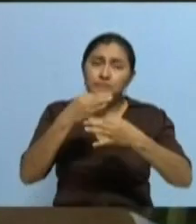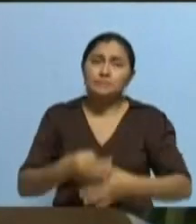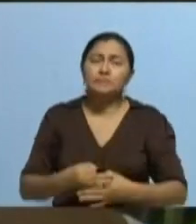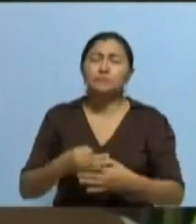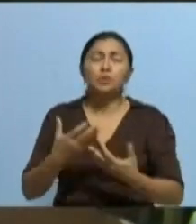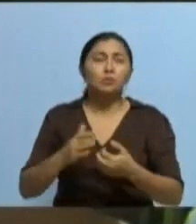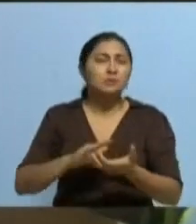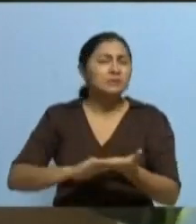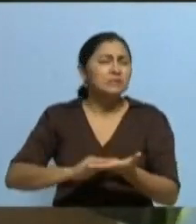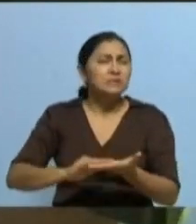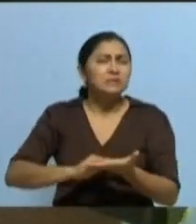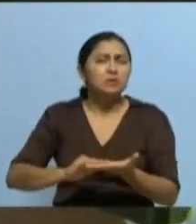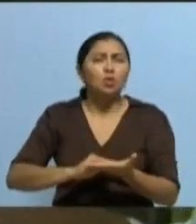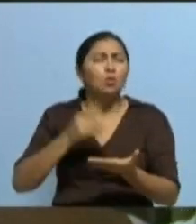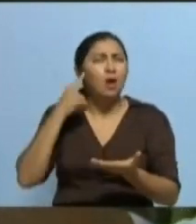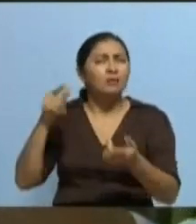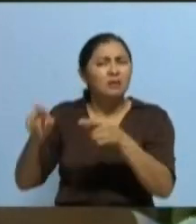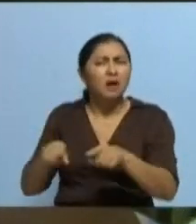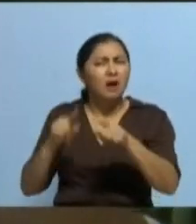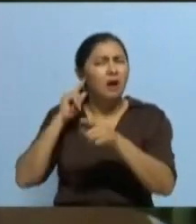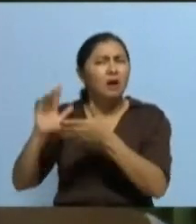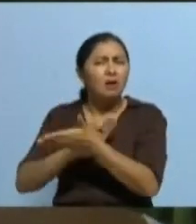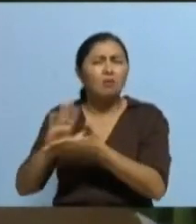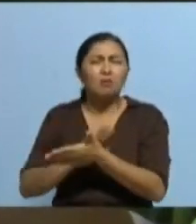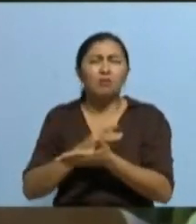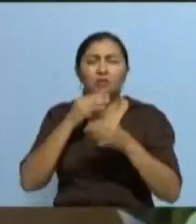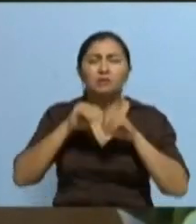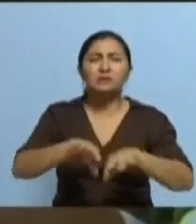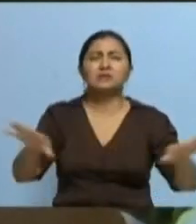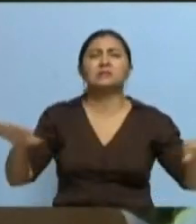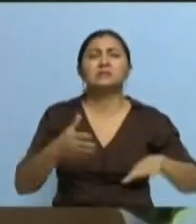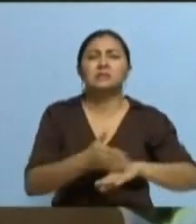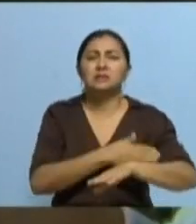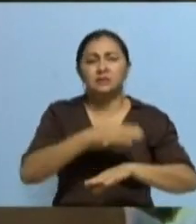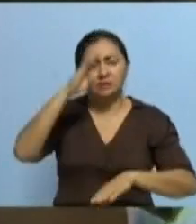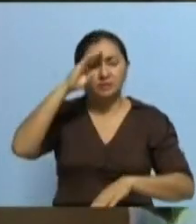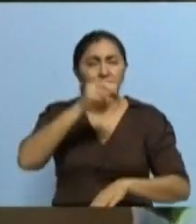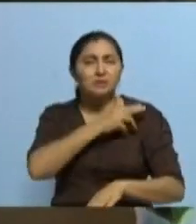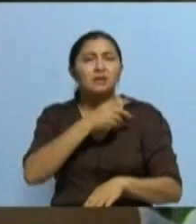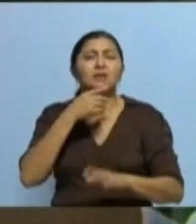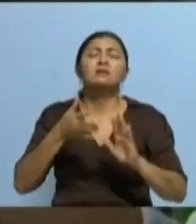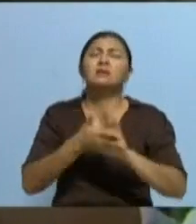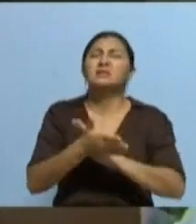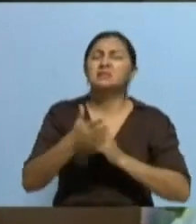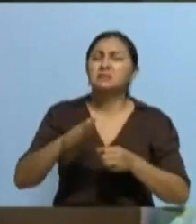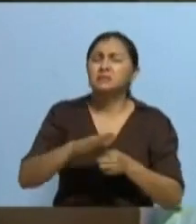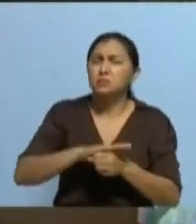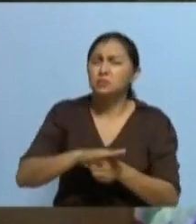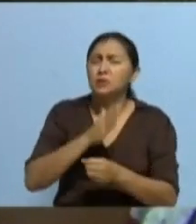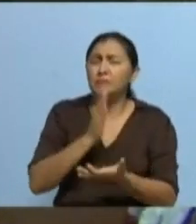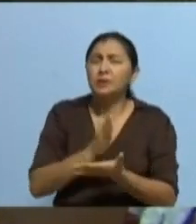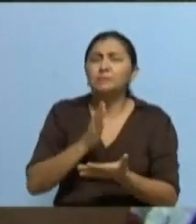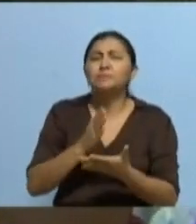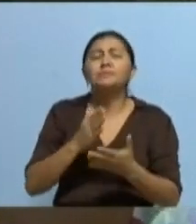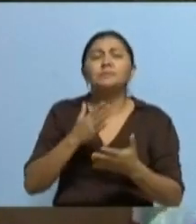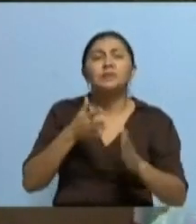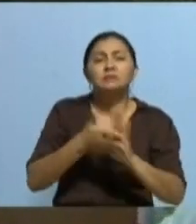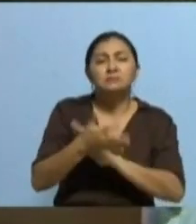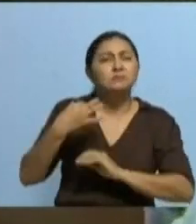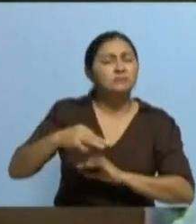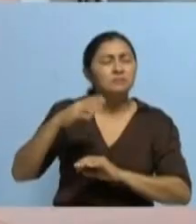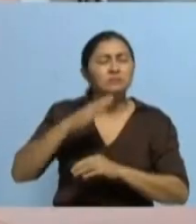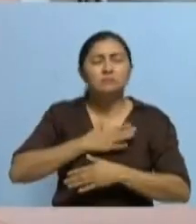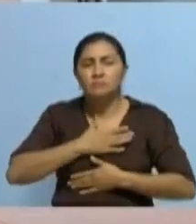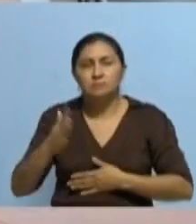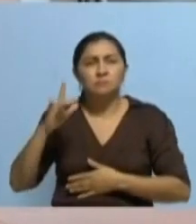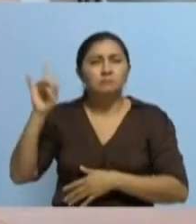viene presentando con los audios en desmentir el coronel Álvarez de este tipo de situaciones. De todas maneras, nosotros estamos prestos siempre a articular, a